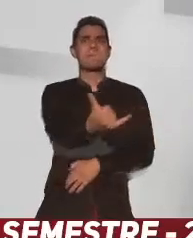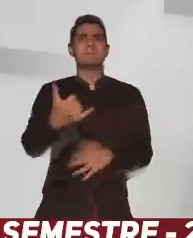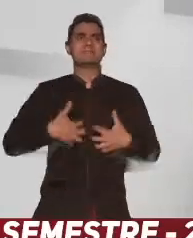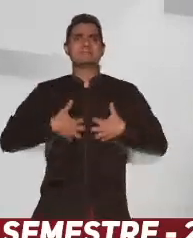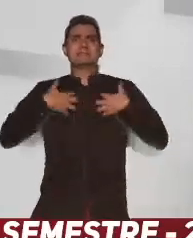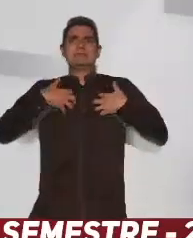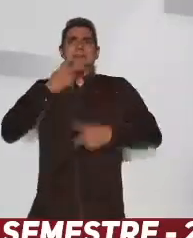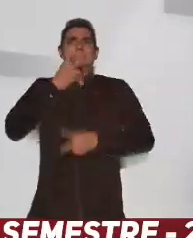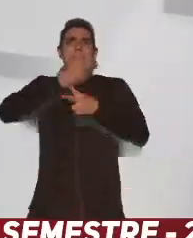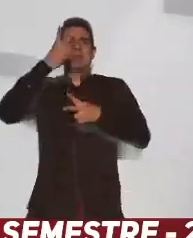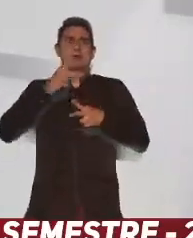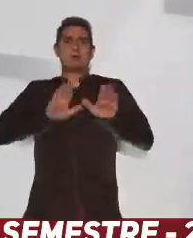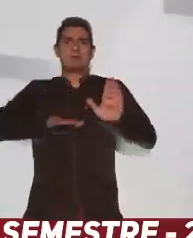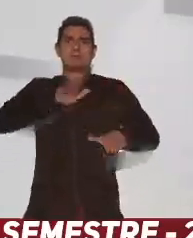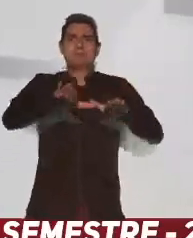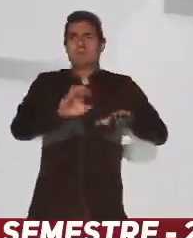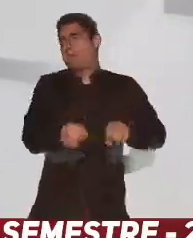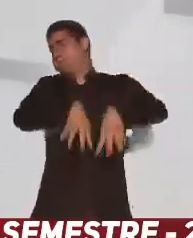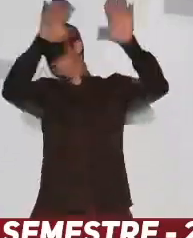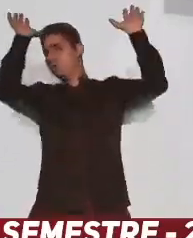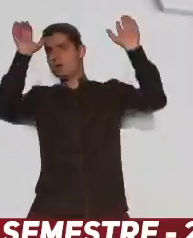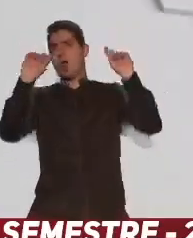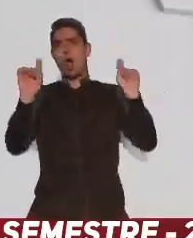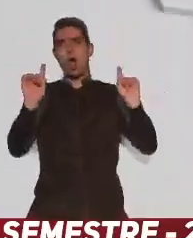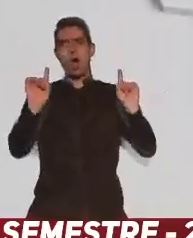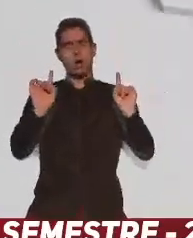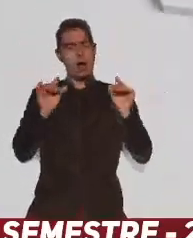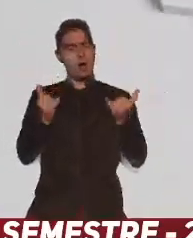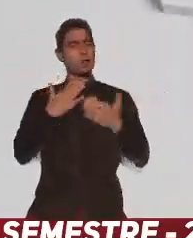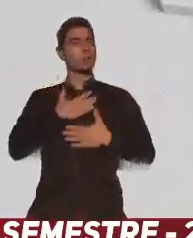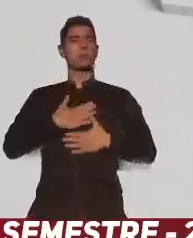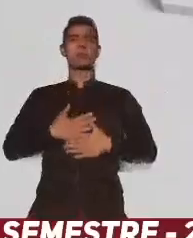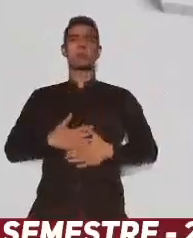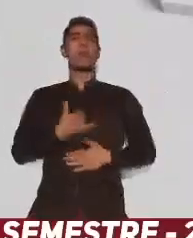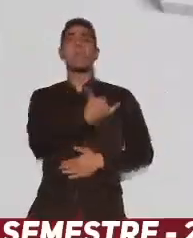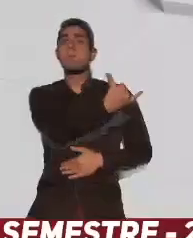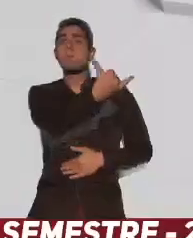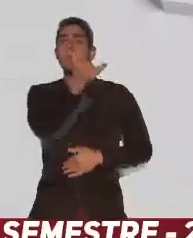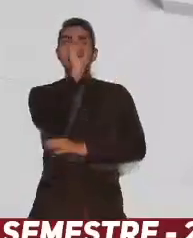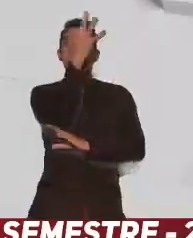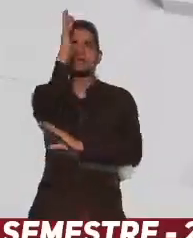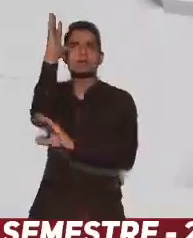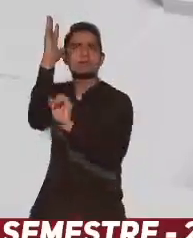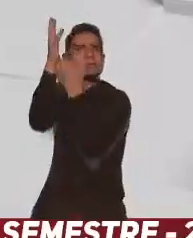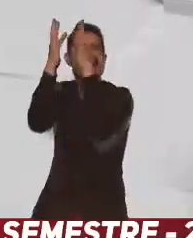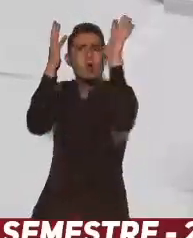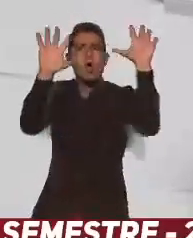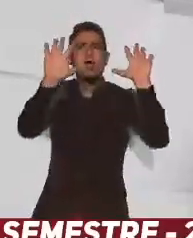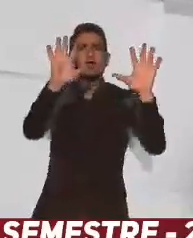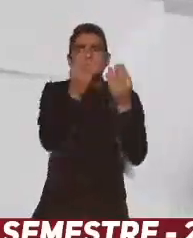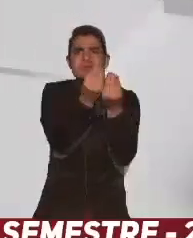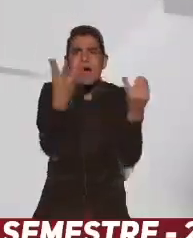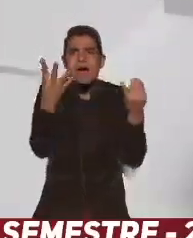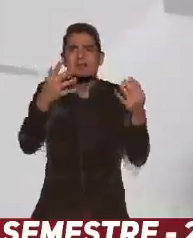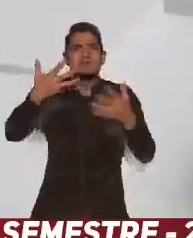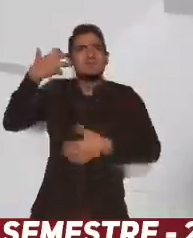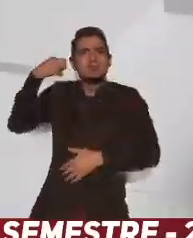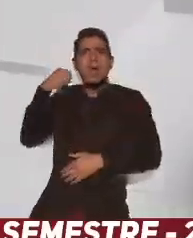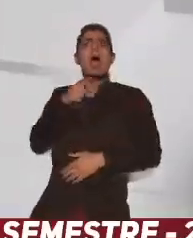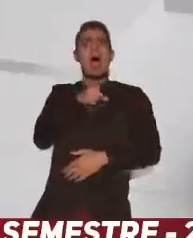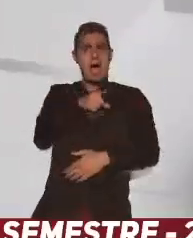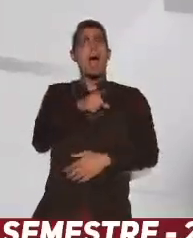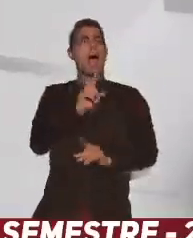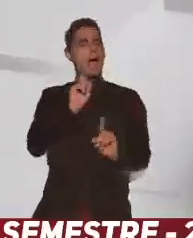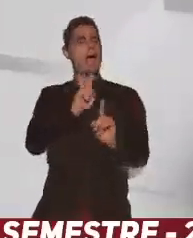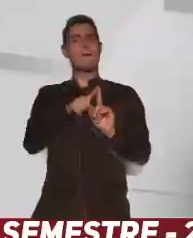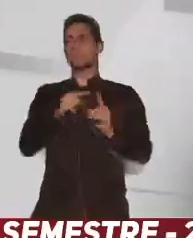aquí en Montebello, los bosques nativos, para nosotros poder seguir y continuar el tema de las capacitaciones